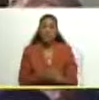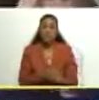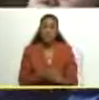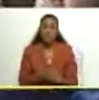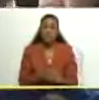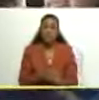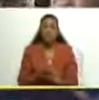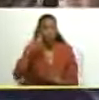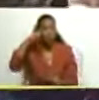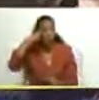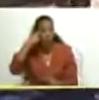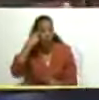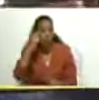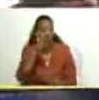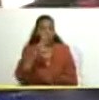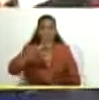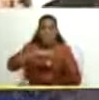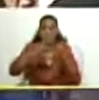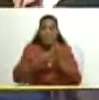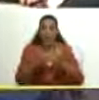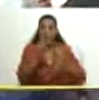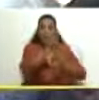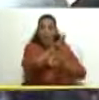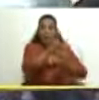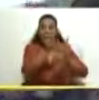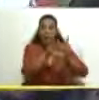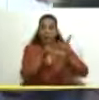¿Se acuerdan de cada R?